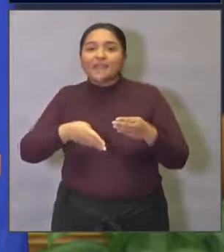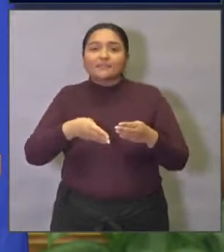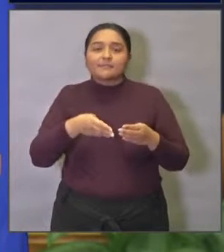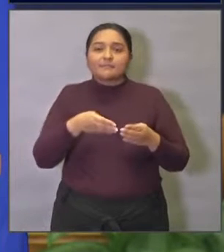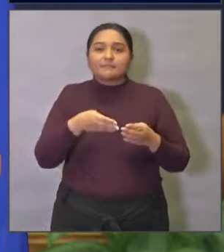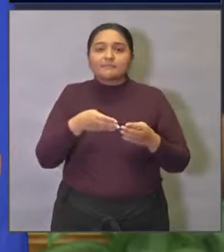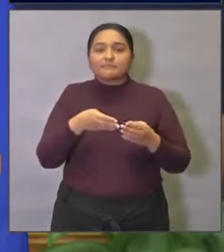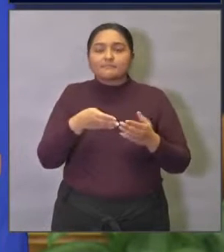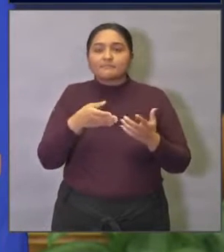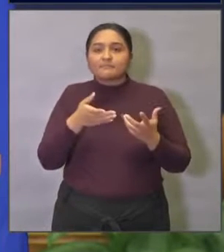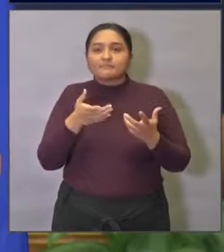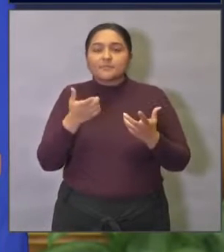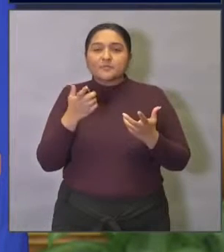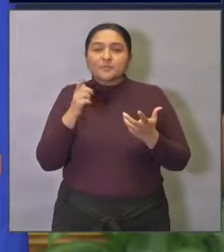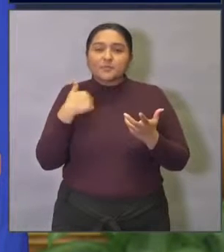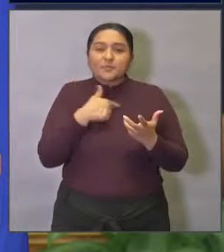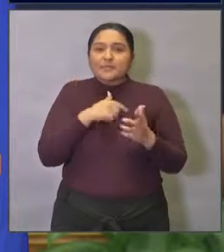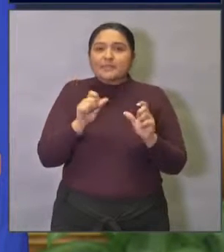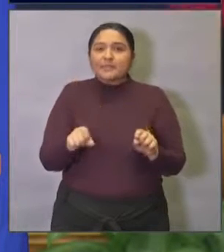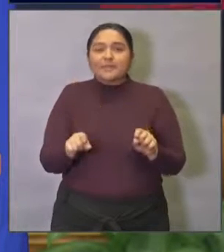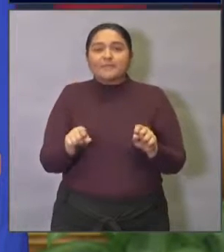que podamos haber una